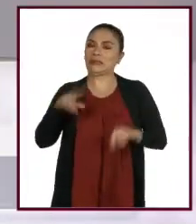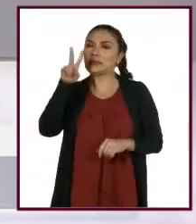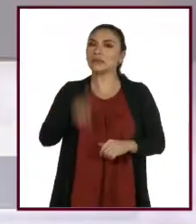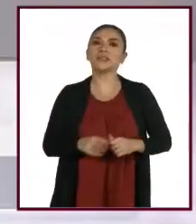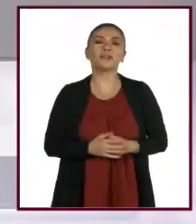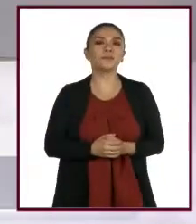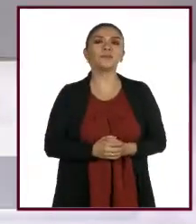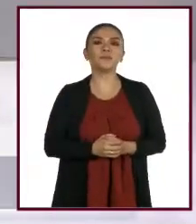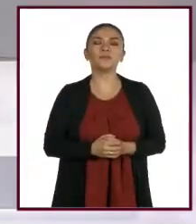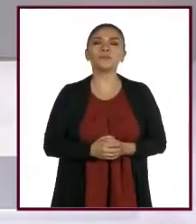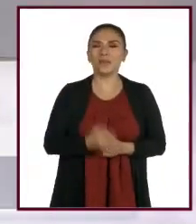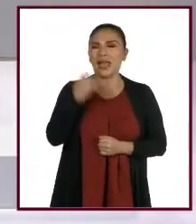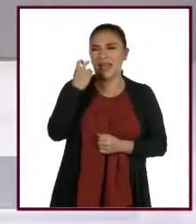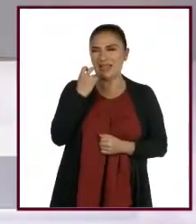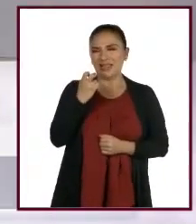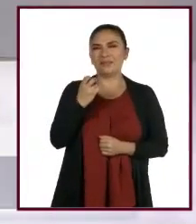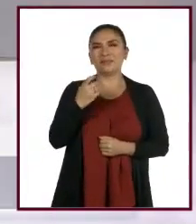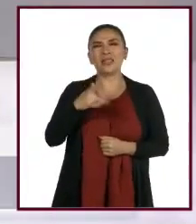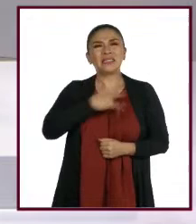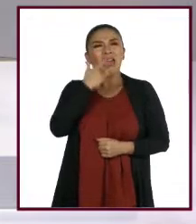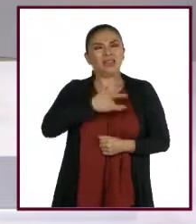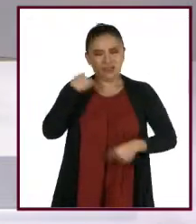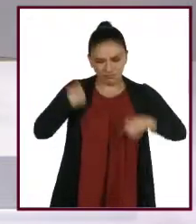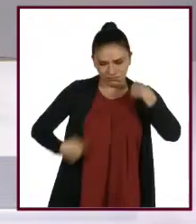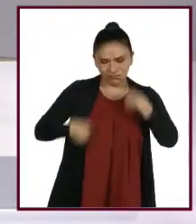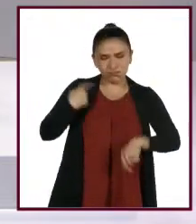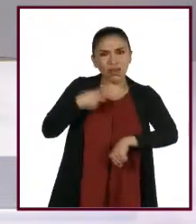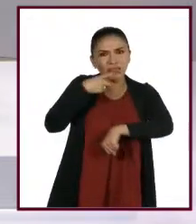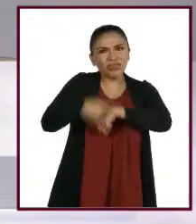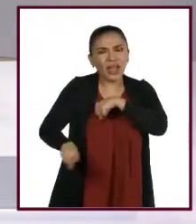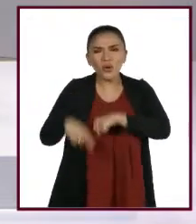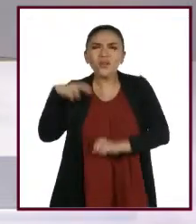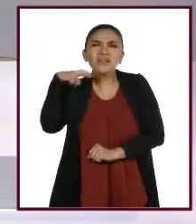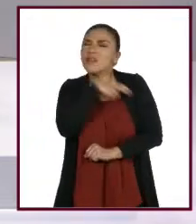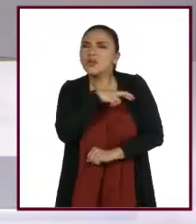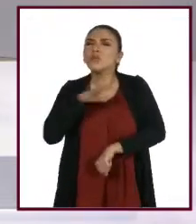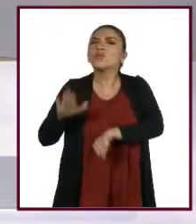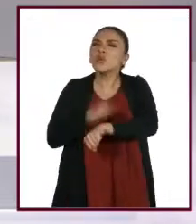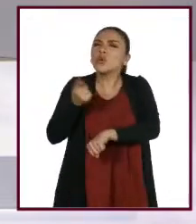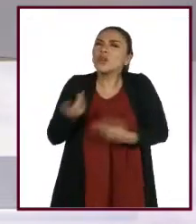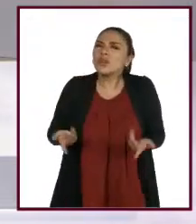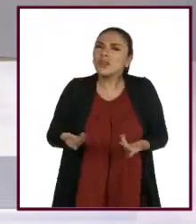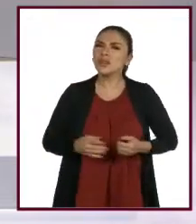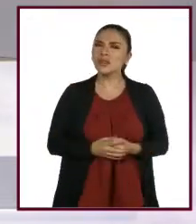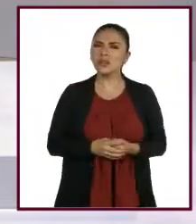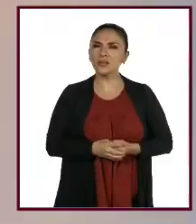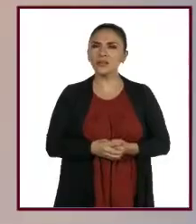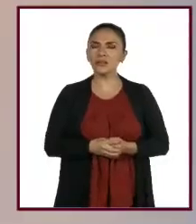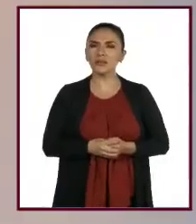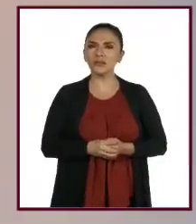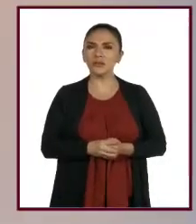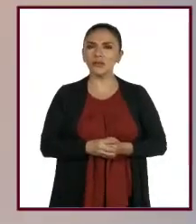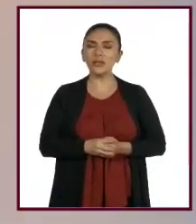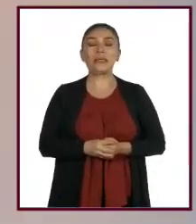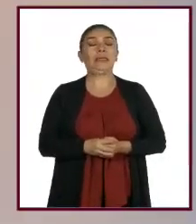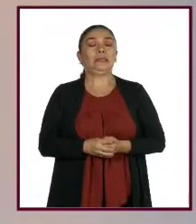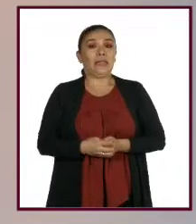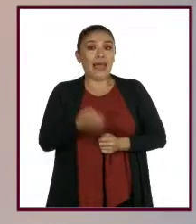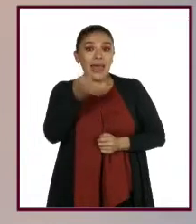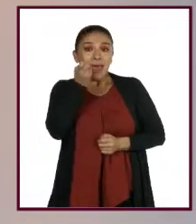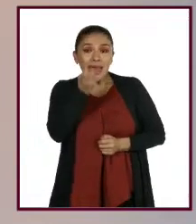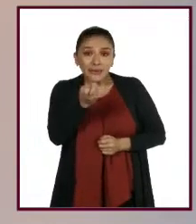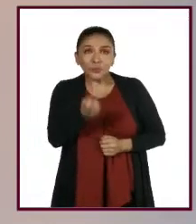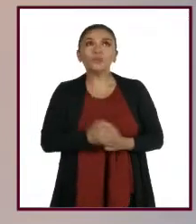doctor. ¿Por qué su efecto y daño son tan inmediatos? ¿Ok? Eso tiene que